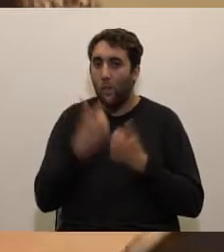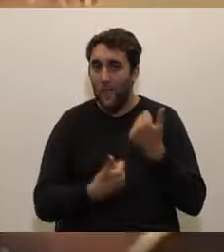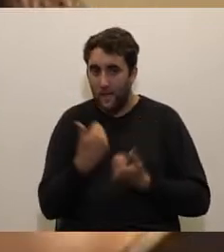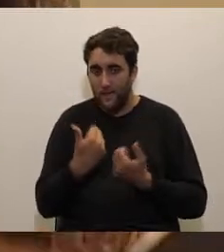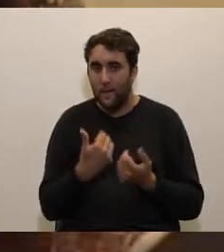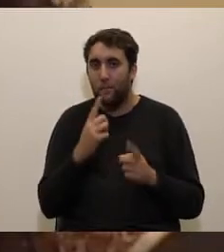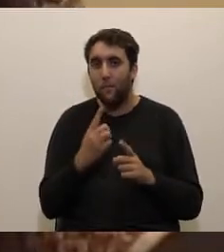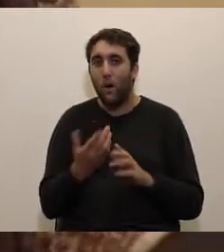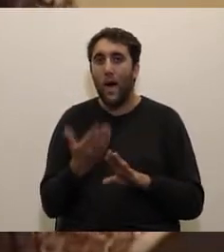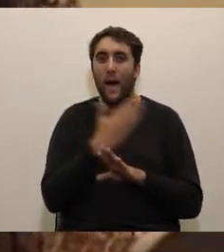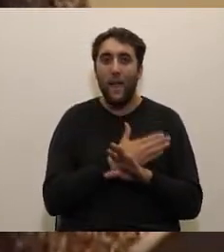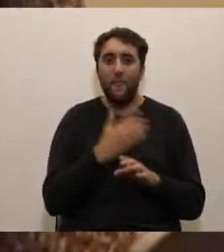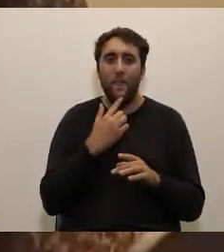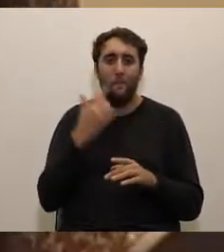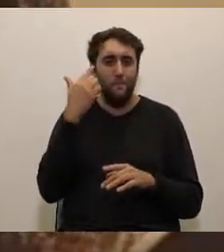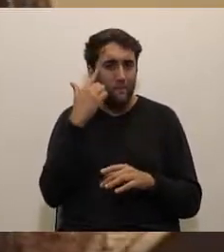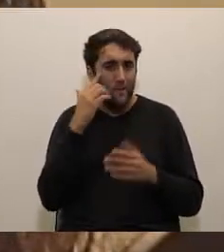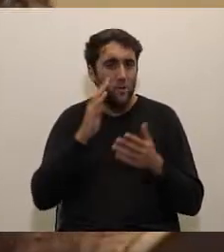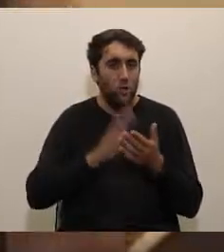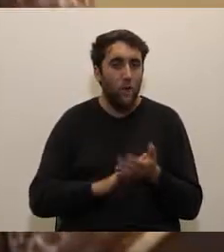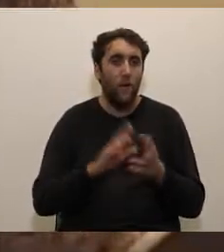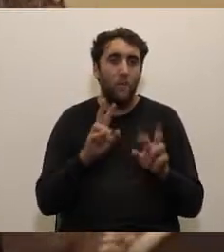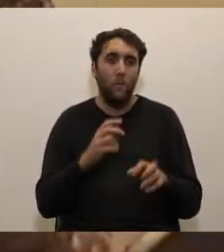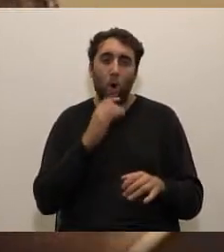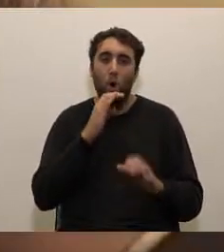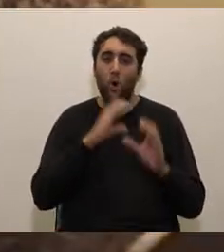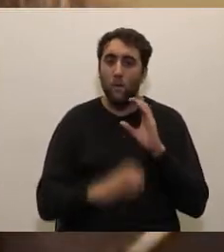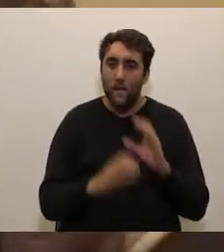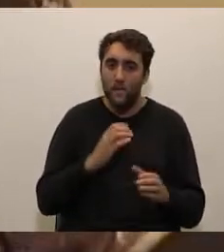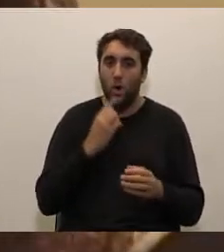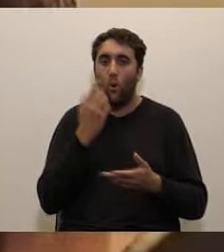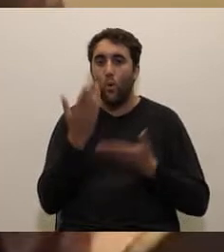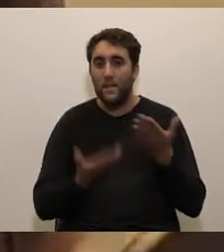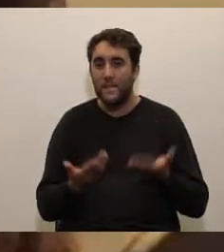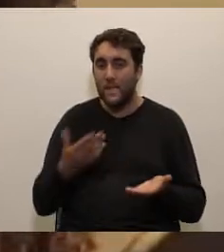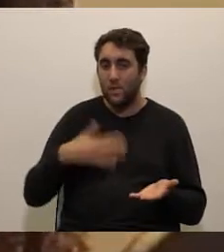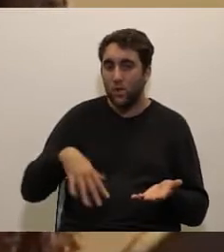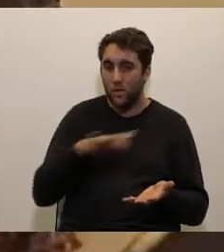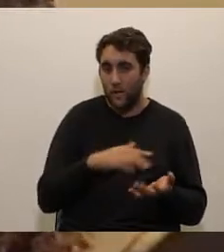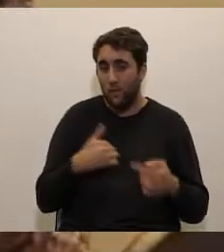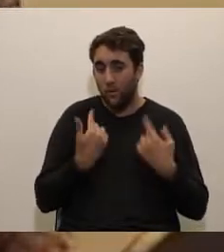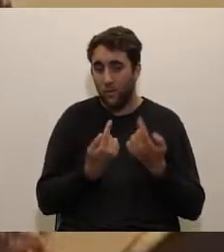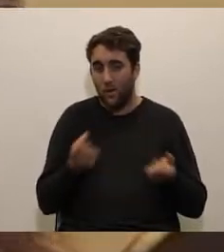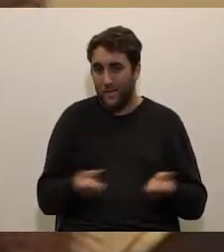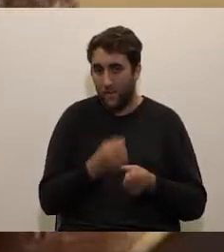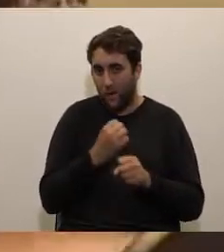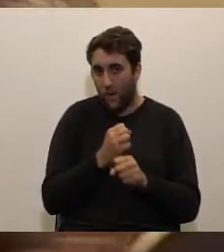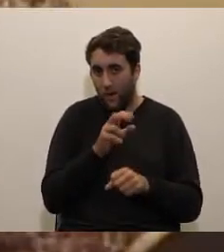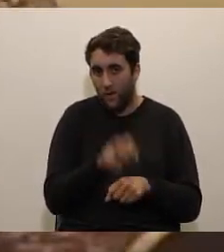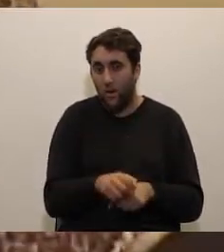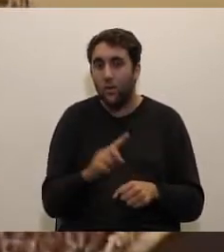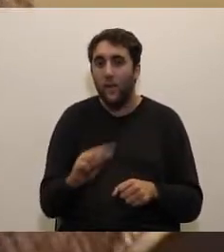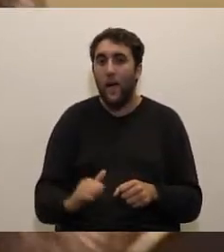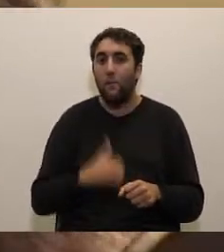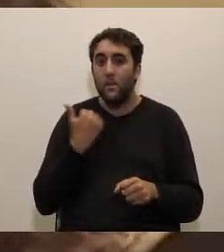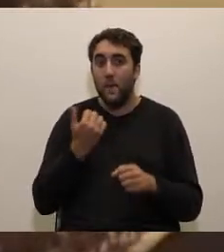que de trabajo en torno a, la comunicación, la justicia social, que es lo que hacemos nosotros. Entonces, aprovechemos